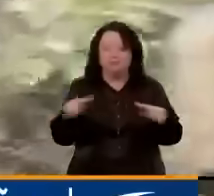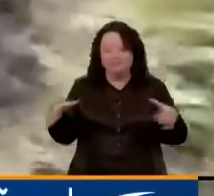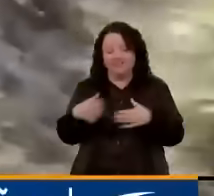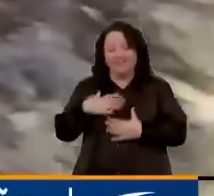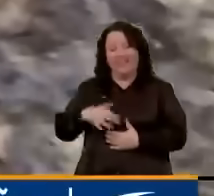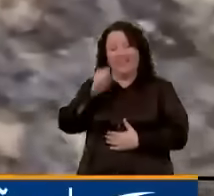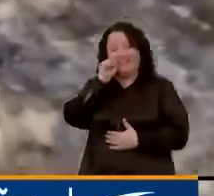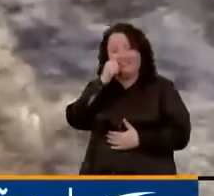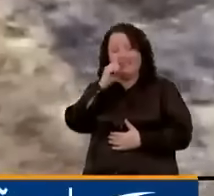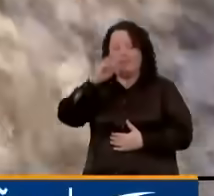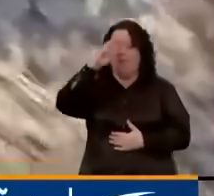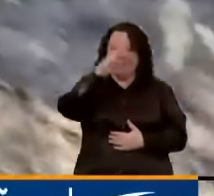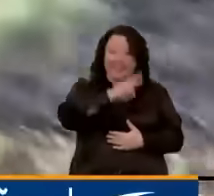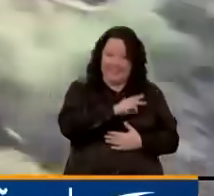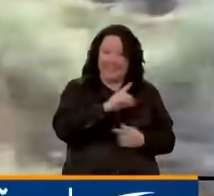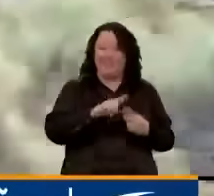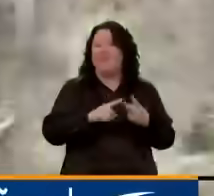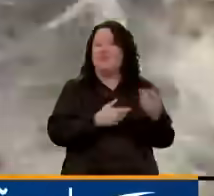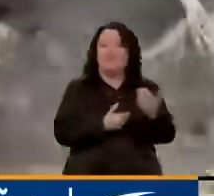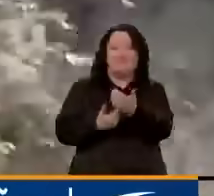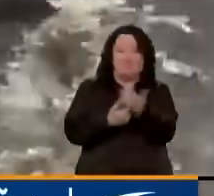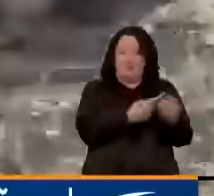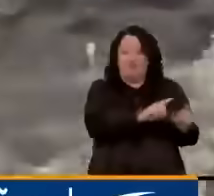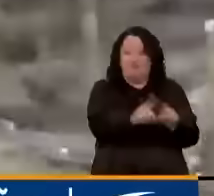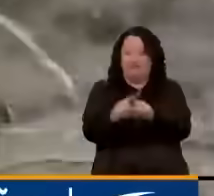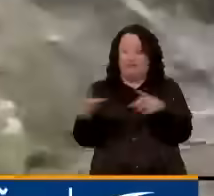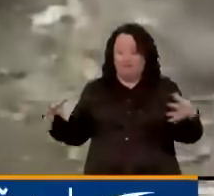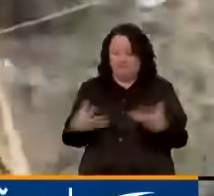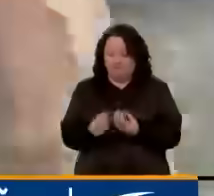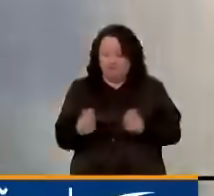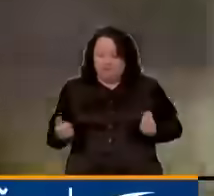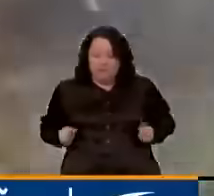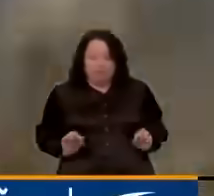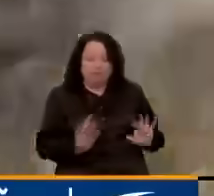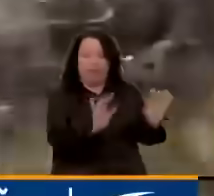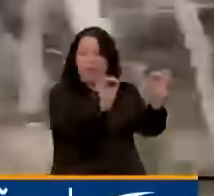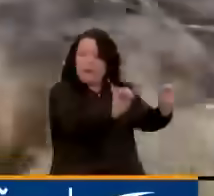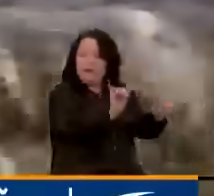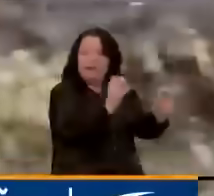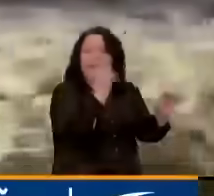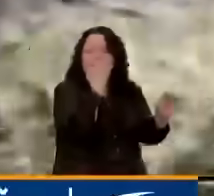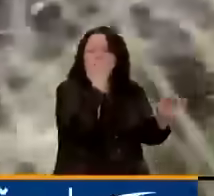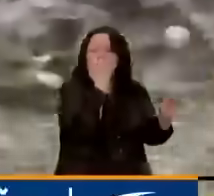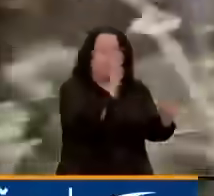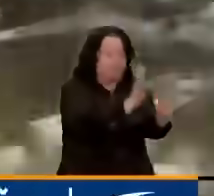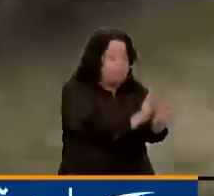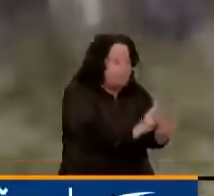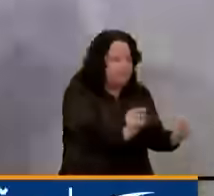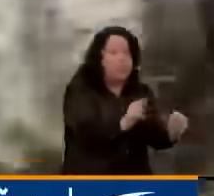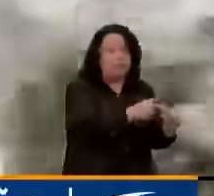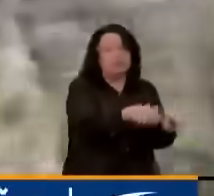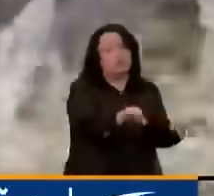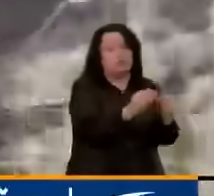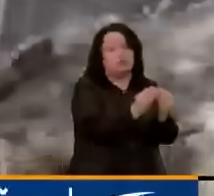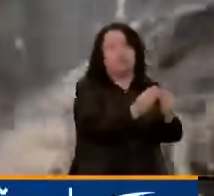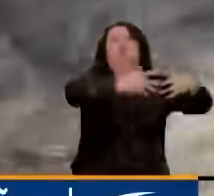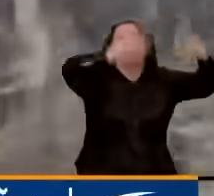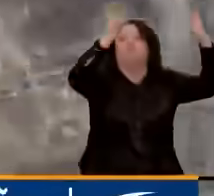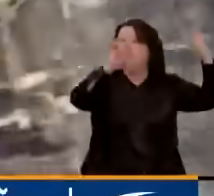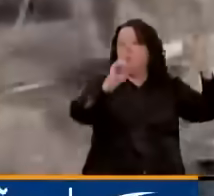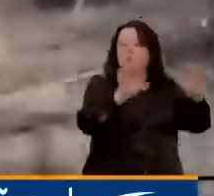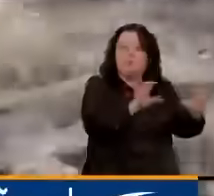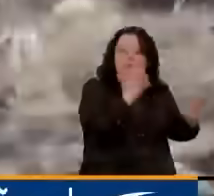los militares como los bomberos, permanecen en las zonas intentando apagar esos focos de calor importantes para que no se vuelvan a